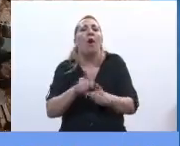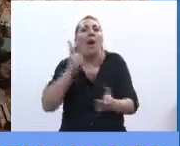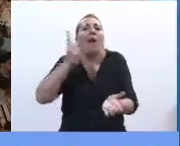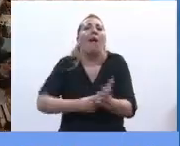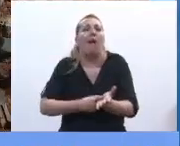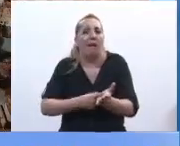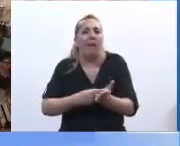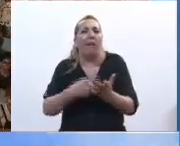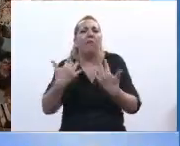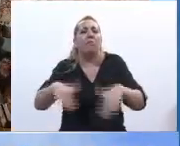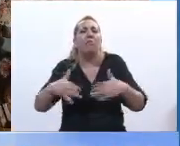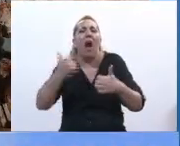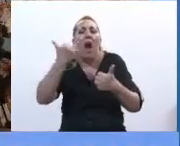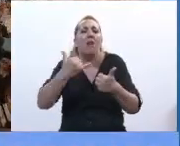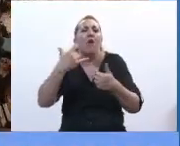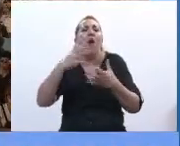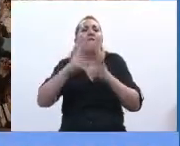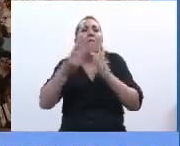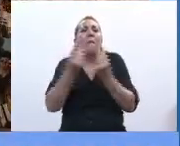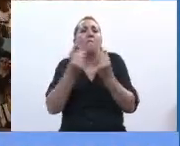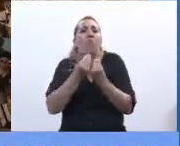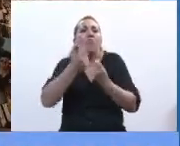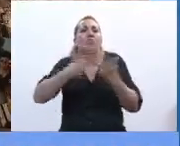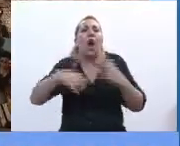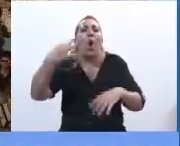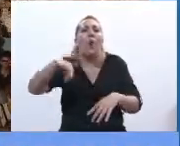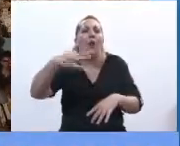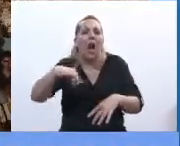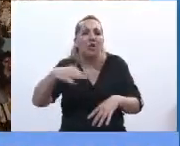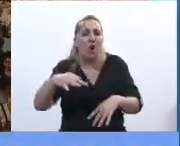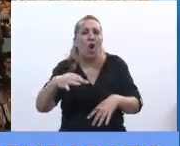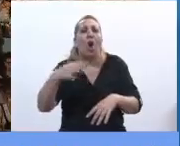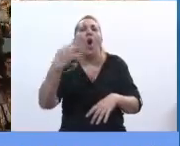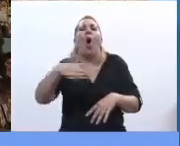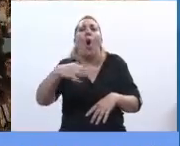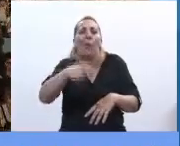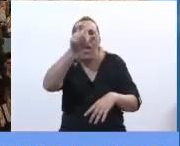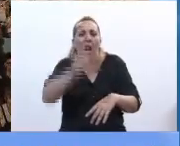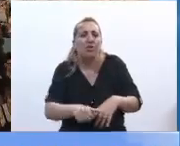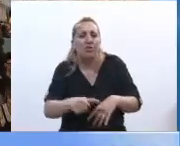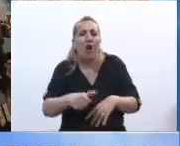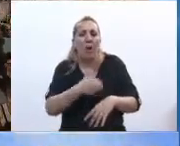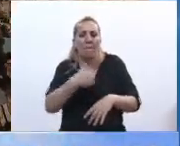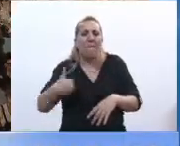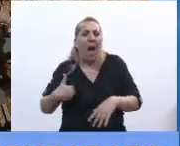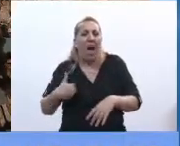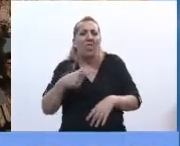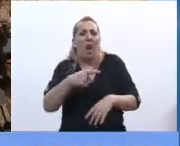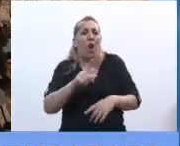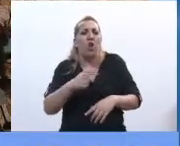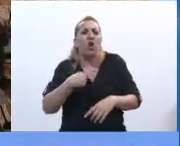larga y gravosa serie de obligaciones la obligación de convertirse en madre contra su propia voluntad